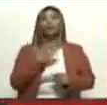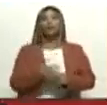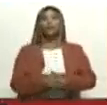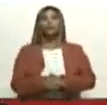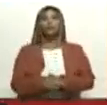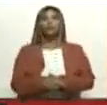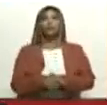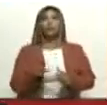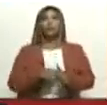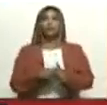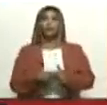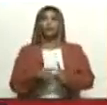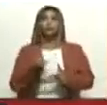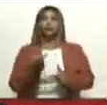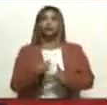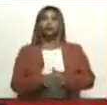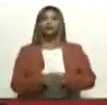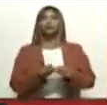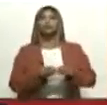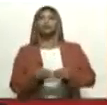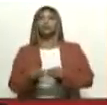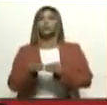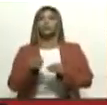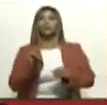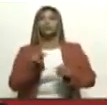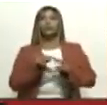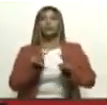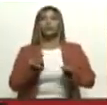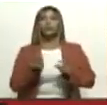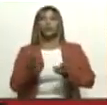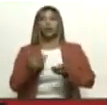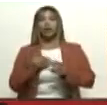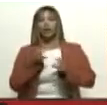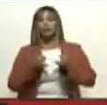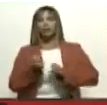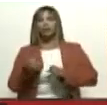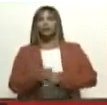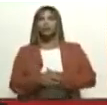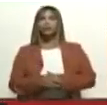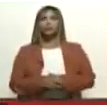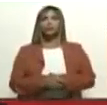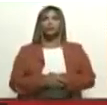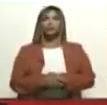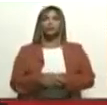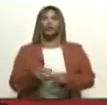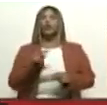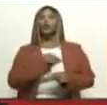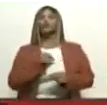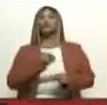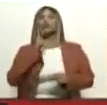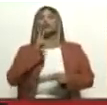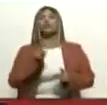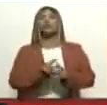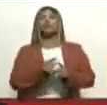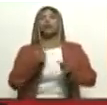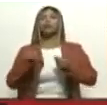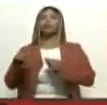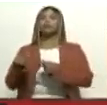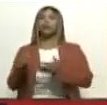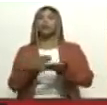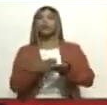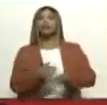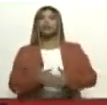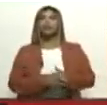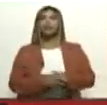ya. Entonces tenemos que rehacer ese nuevo estudio y Nosotros lo vemos por nuestras librerías.